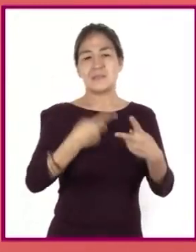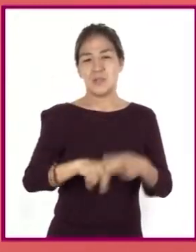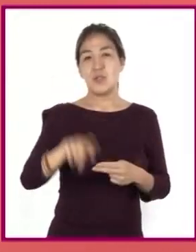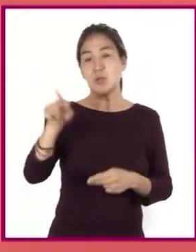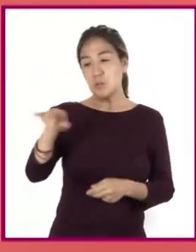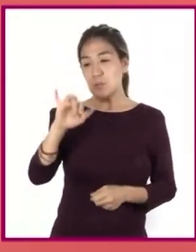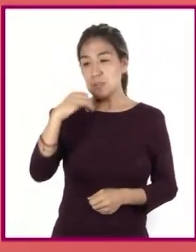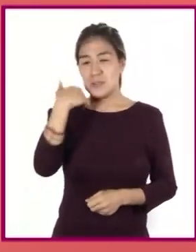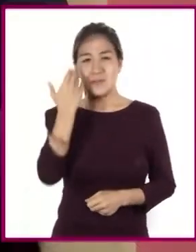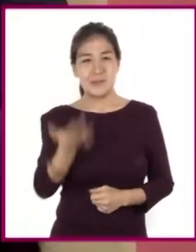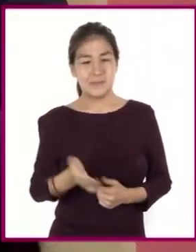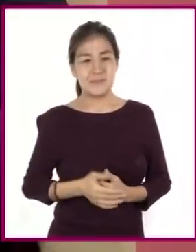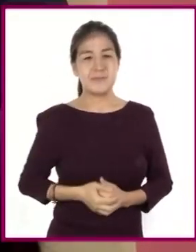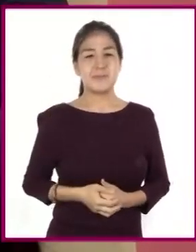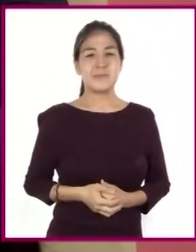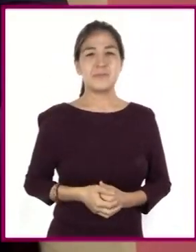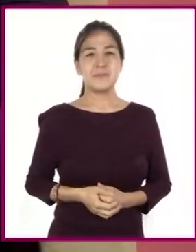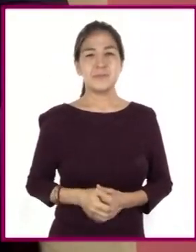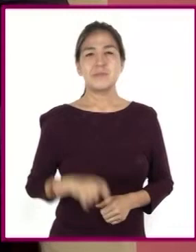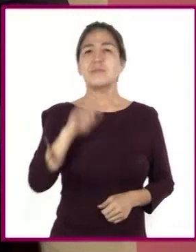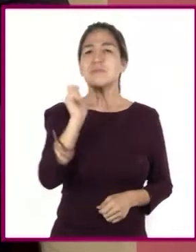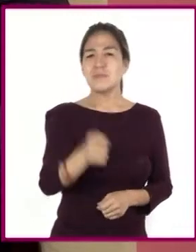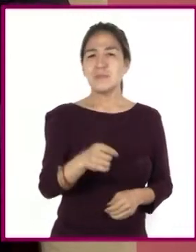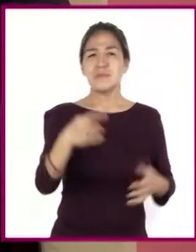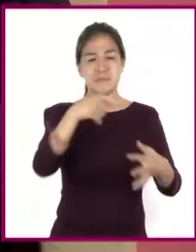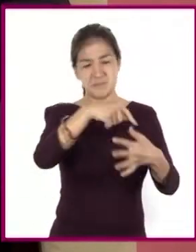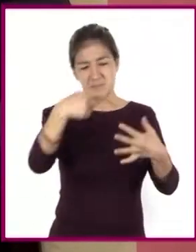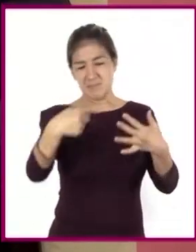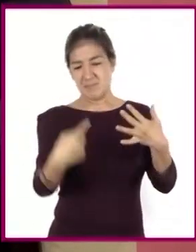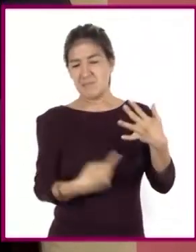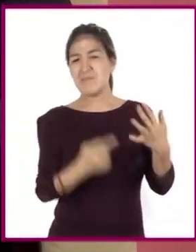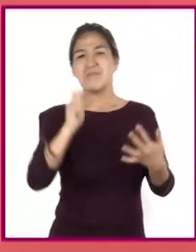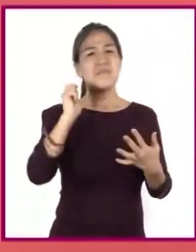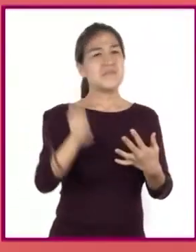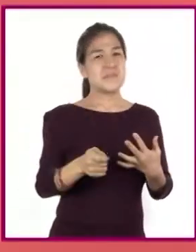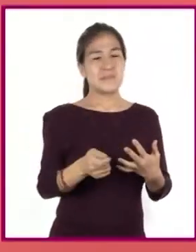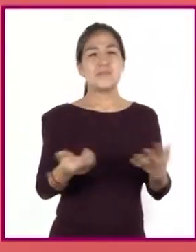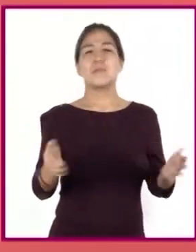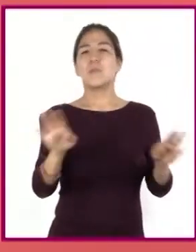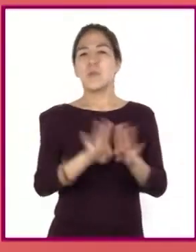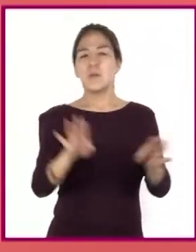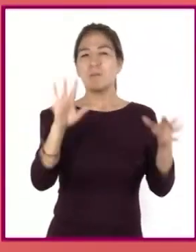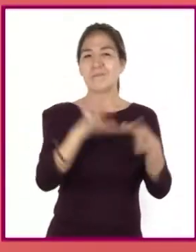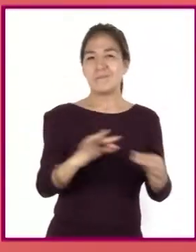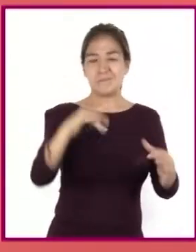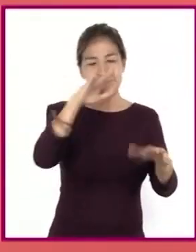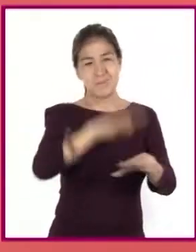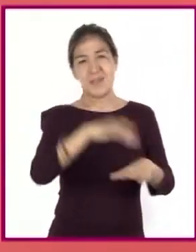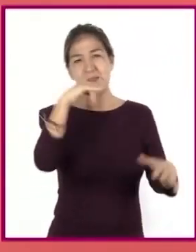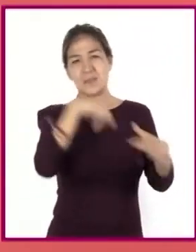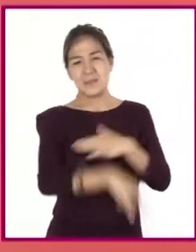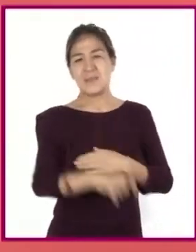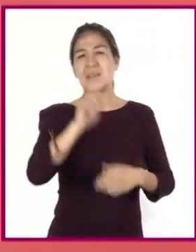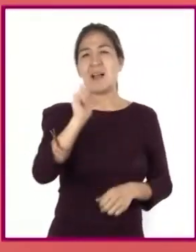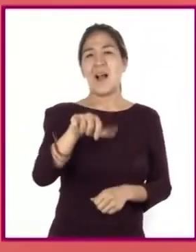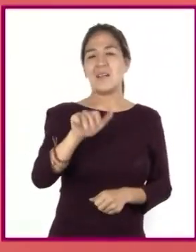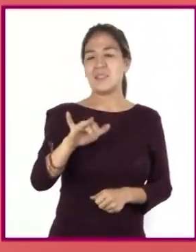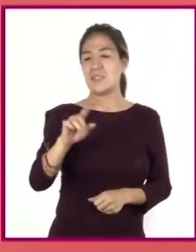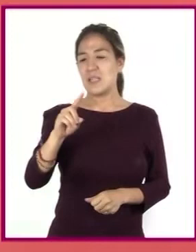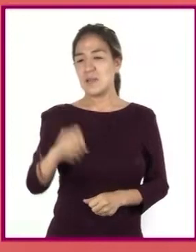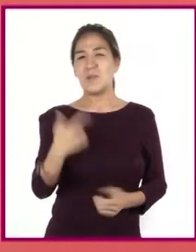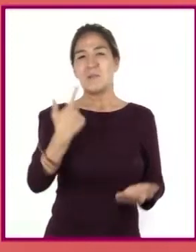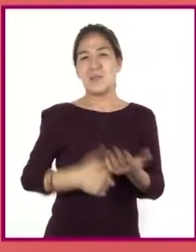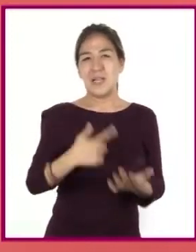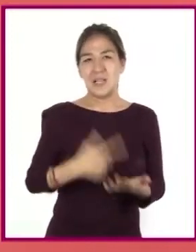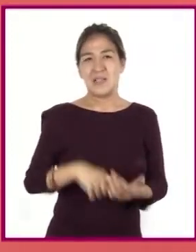le parece bien, doctor, con cada uno de estos términos, aclarándolos. Por ejemplo, ácidos grasos saturados,